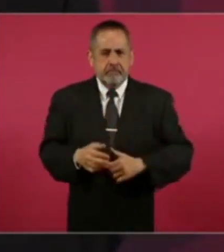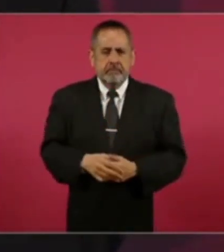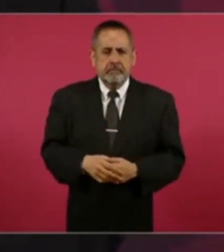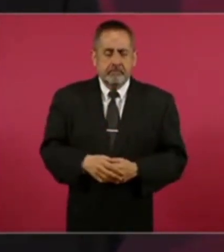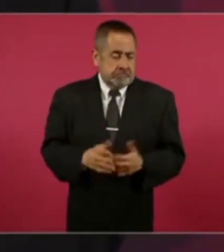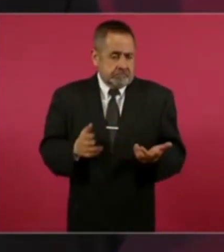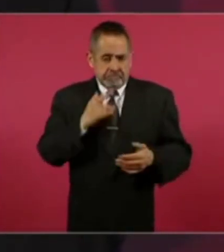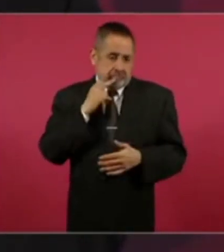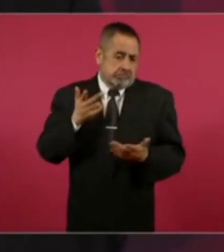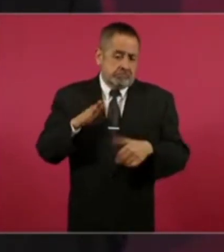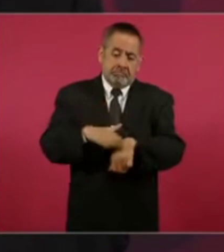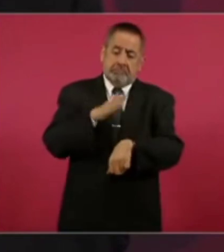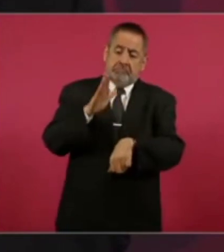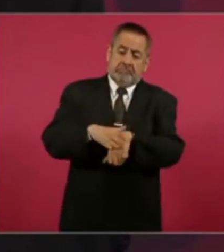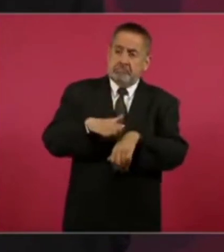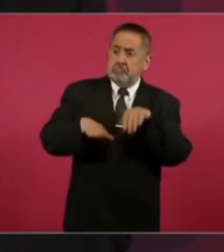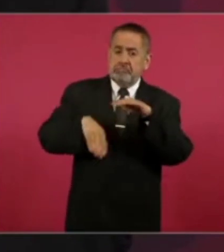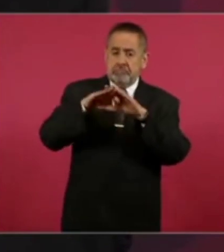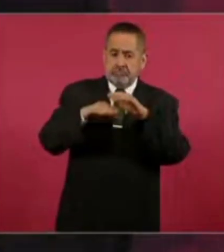Y ya.